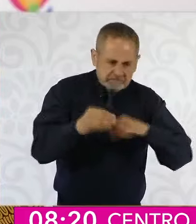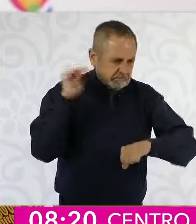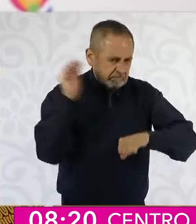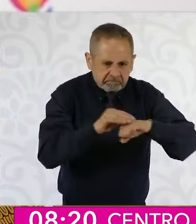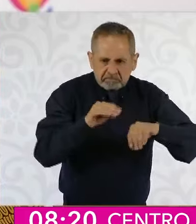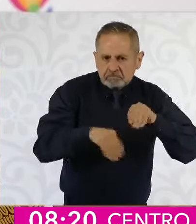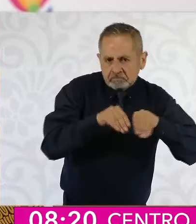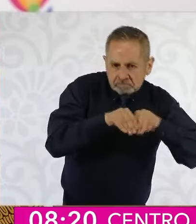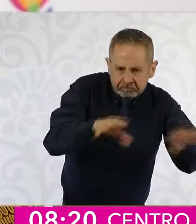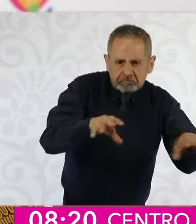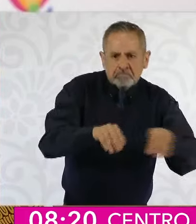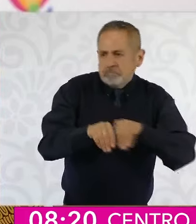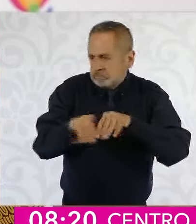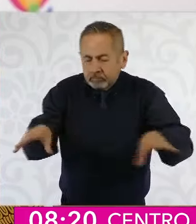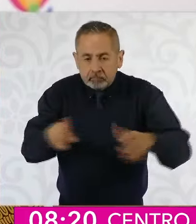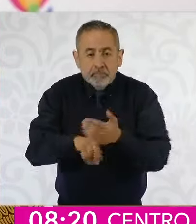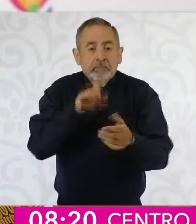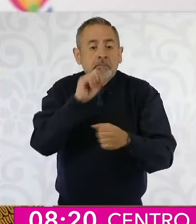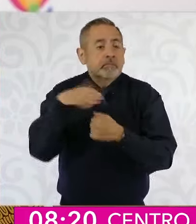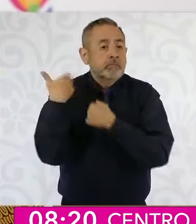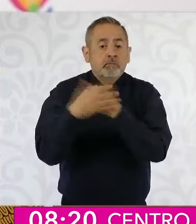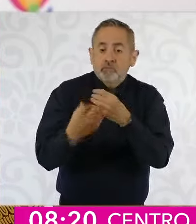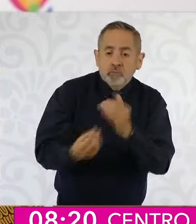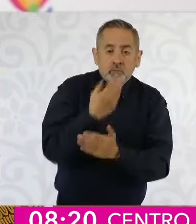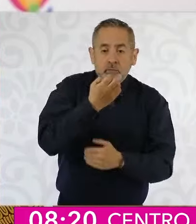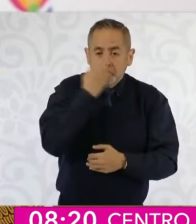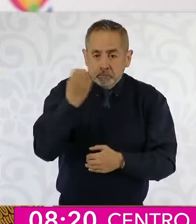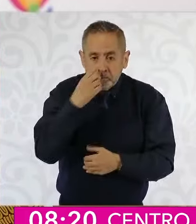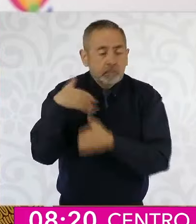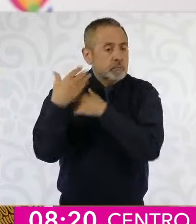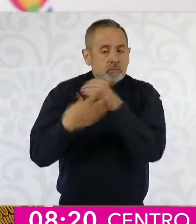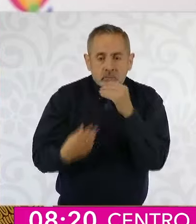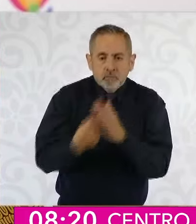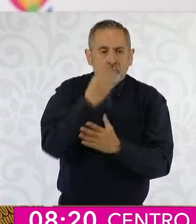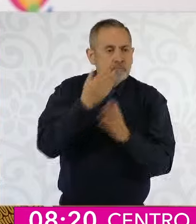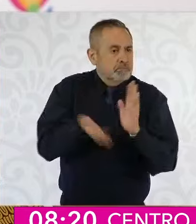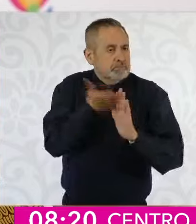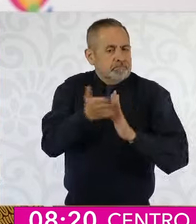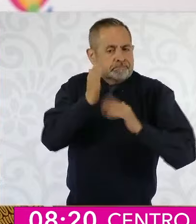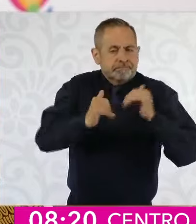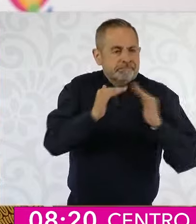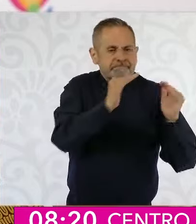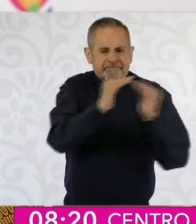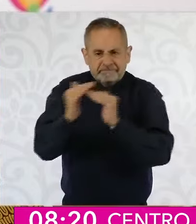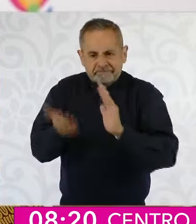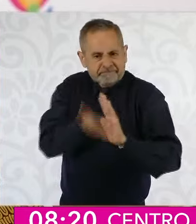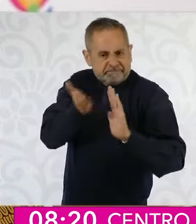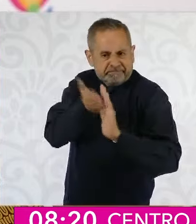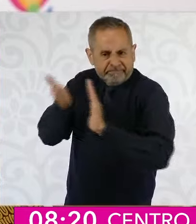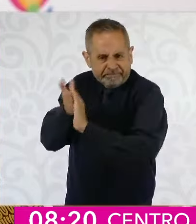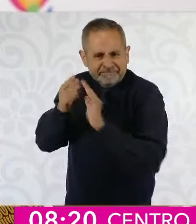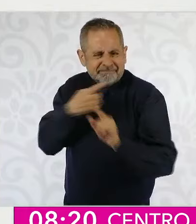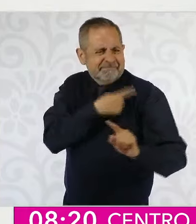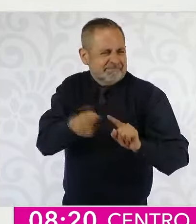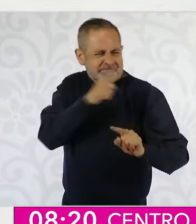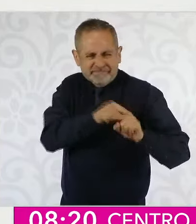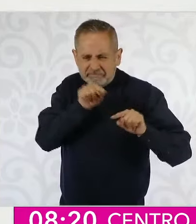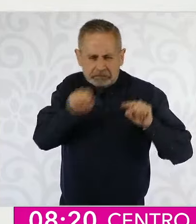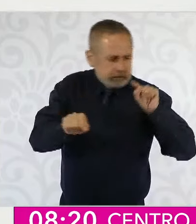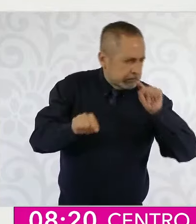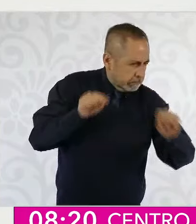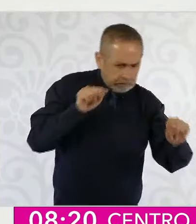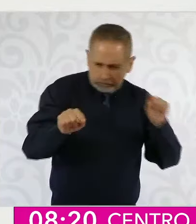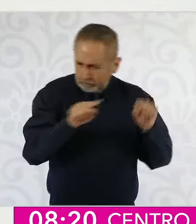las escuelas que vamos a proponer, de las viviendas que vamos a construir. Y al mismo tiempo,